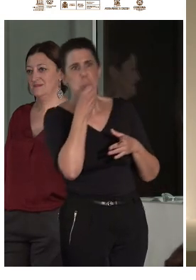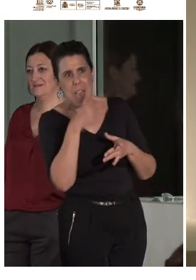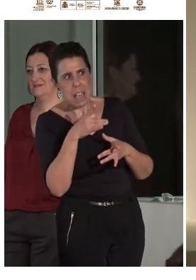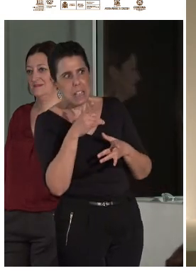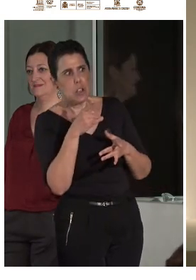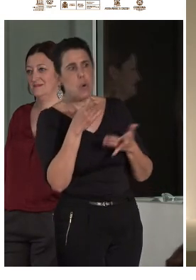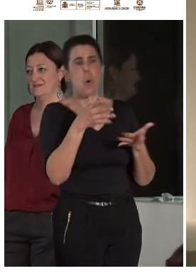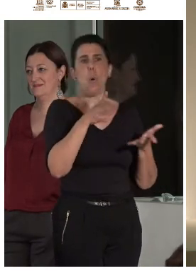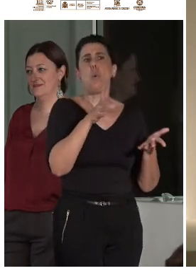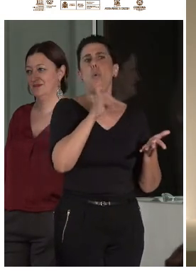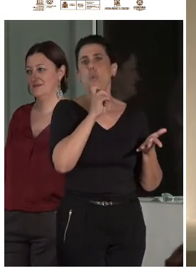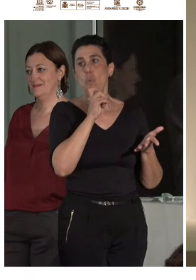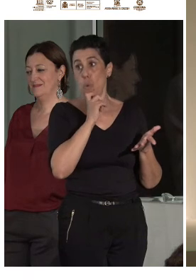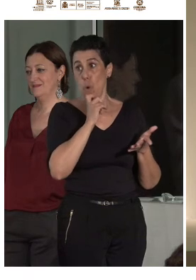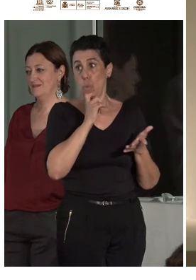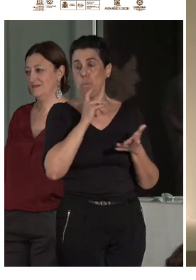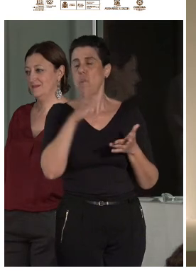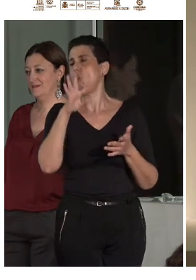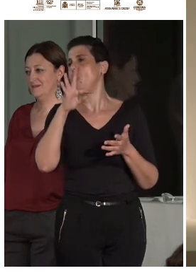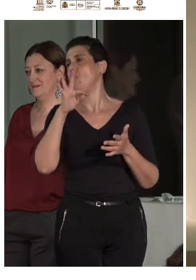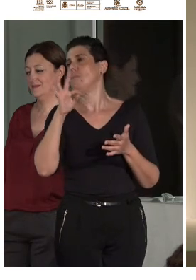haciendo bien. Ana,